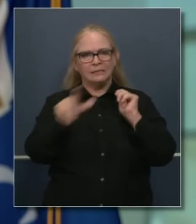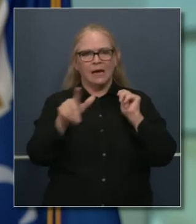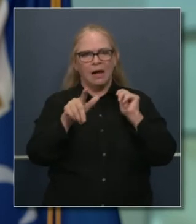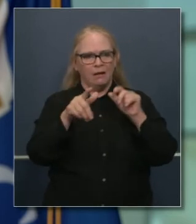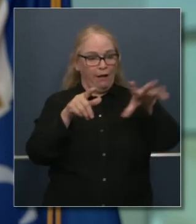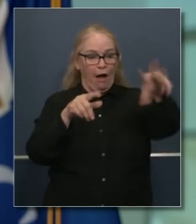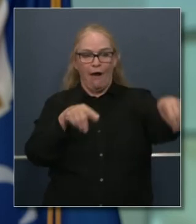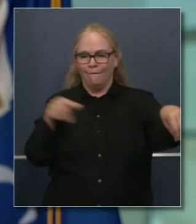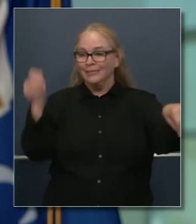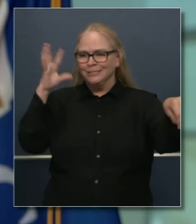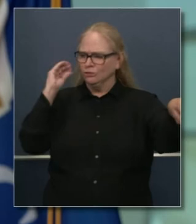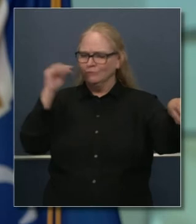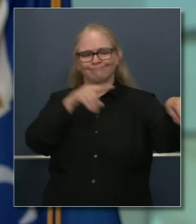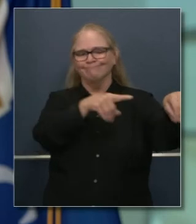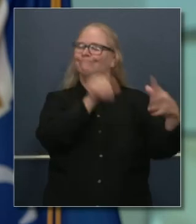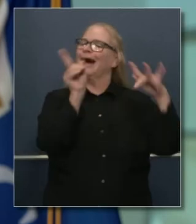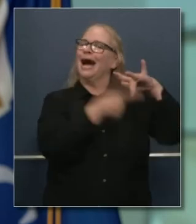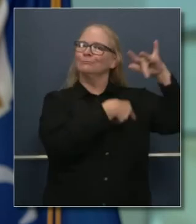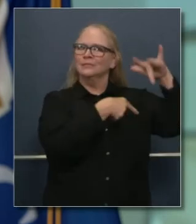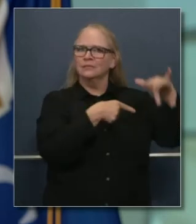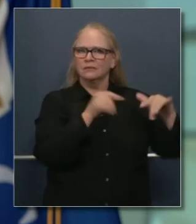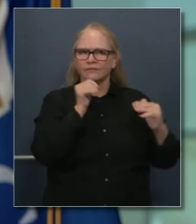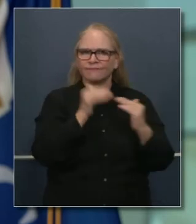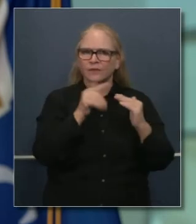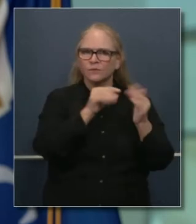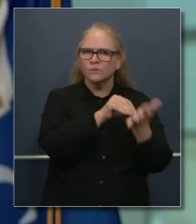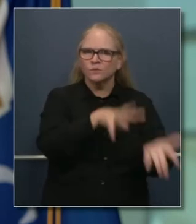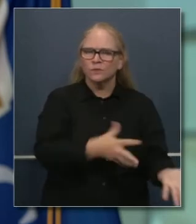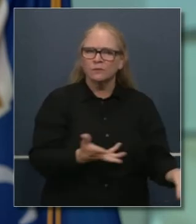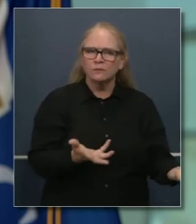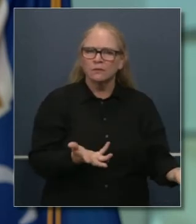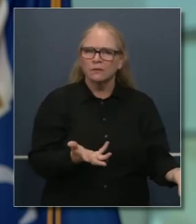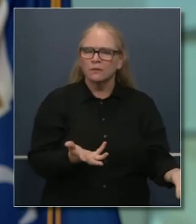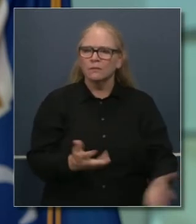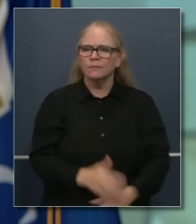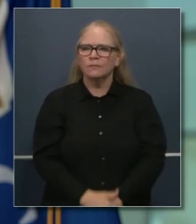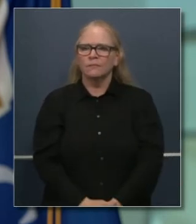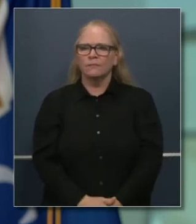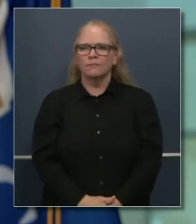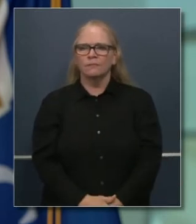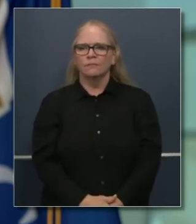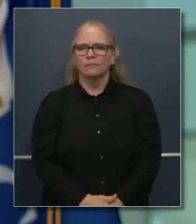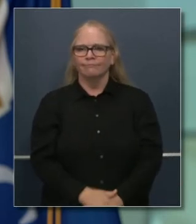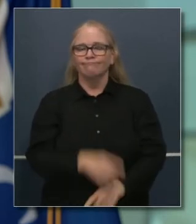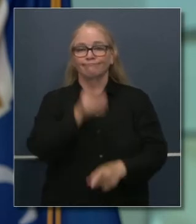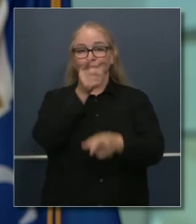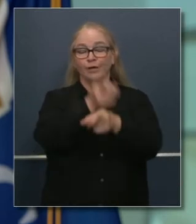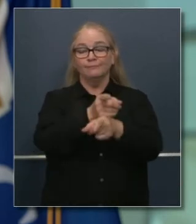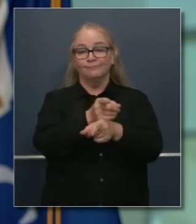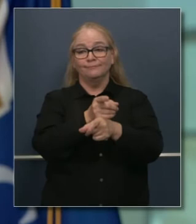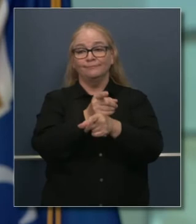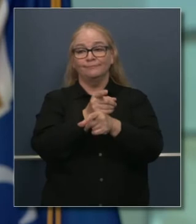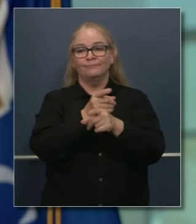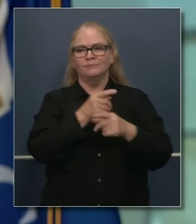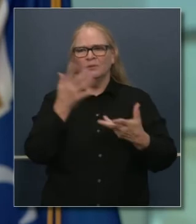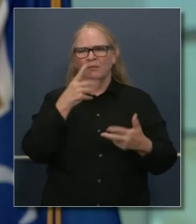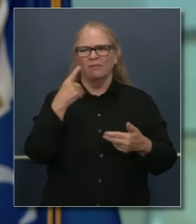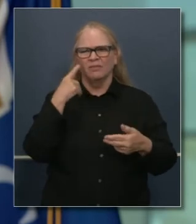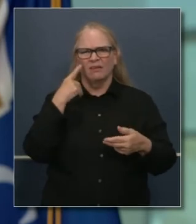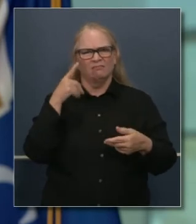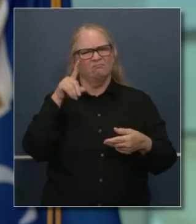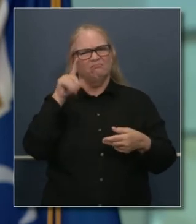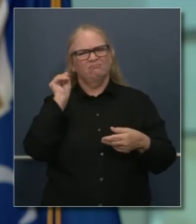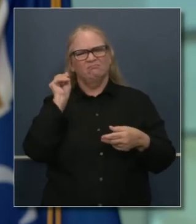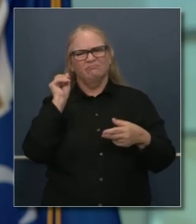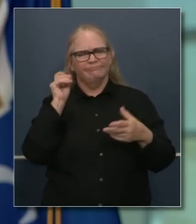circunstancias extraordinarias tenemos que ser flexibles no somos ideológicos así que la pregunta es apropiada como padre es una interrogante